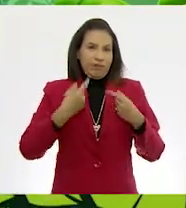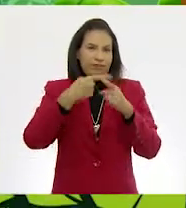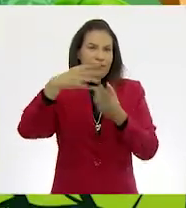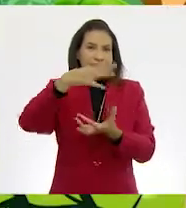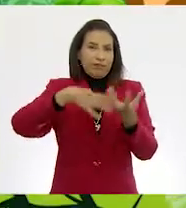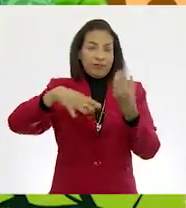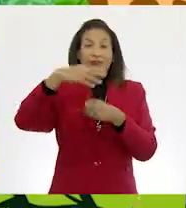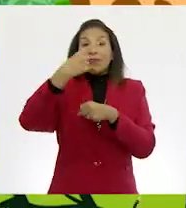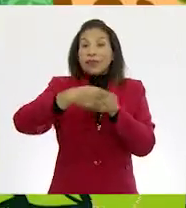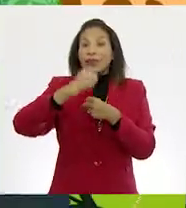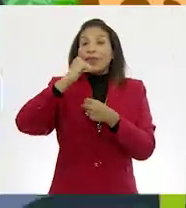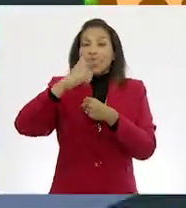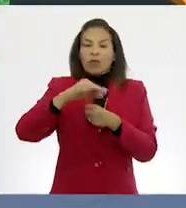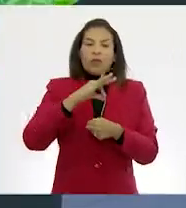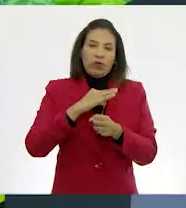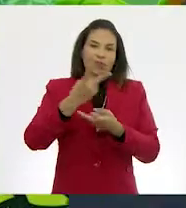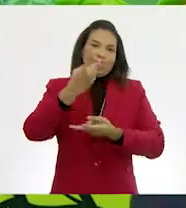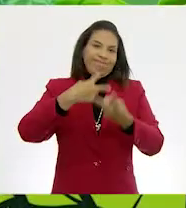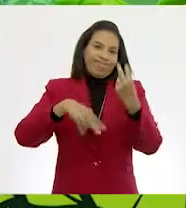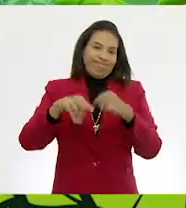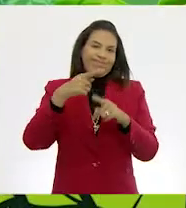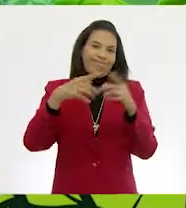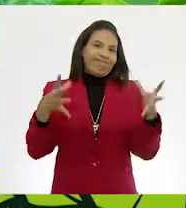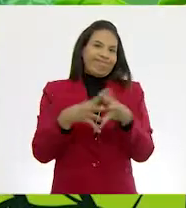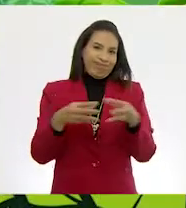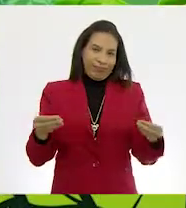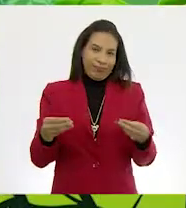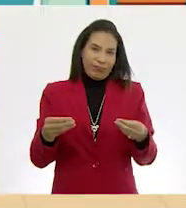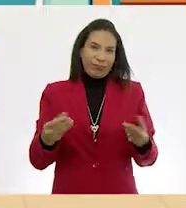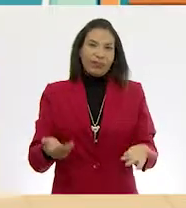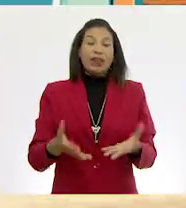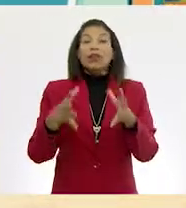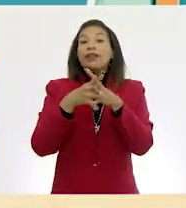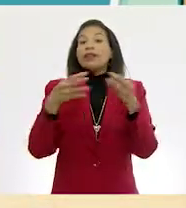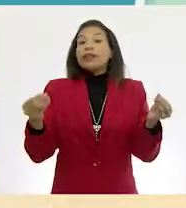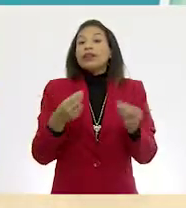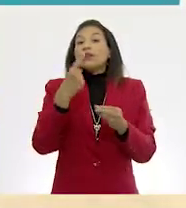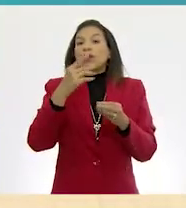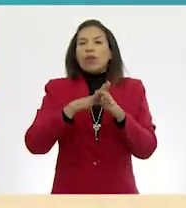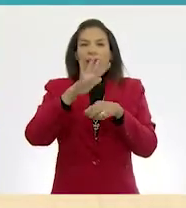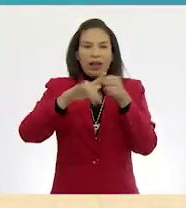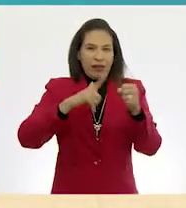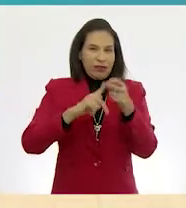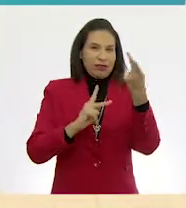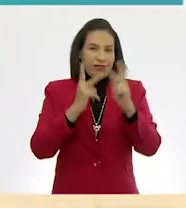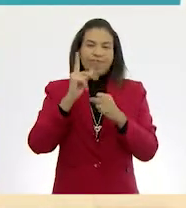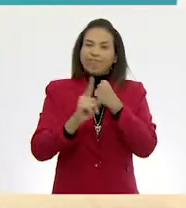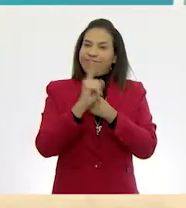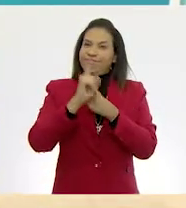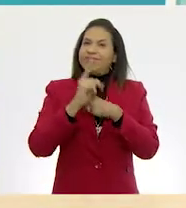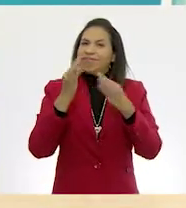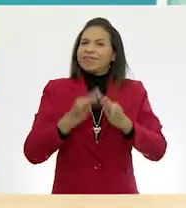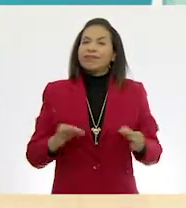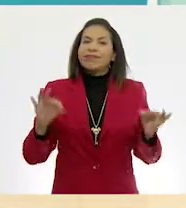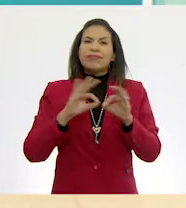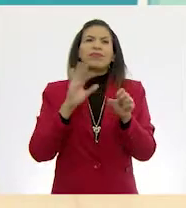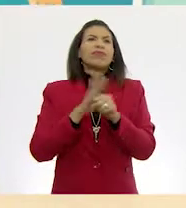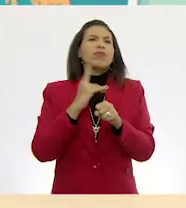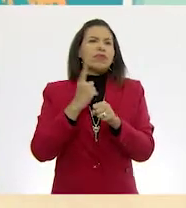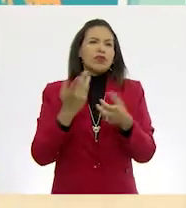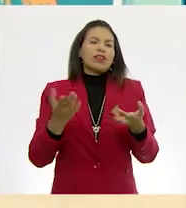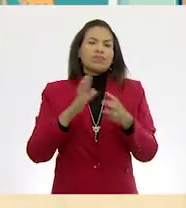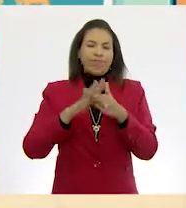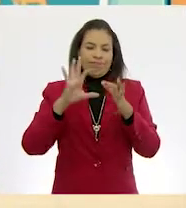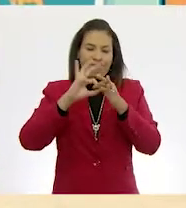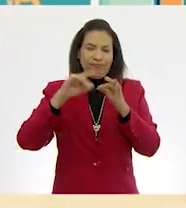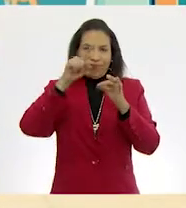a su hábitat puede resultar en su extinción la extinción de una especie es un problema importante porque rompen la